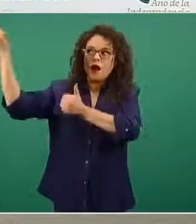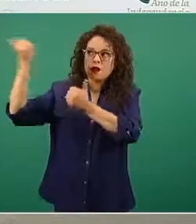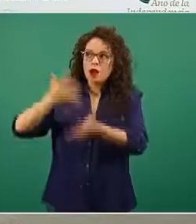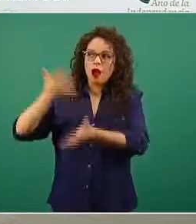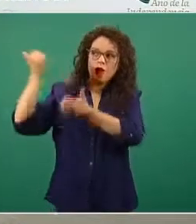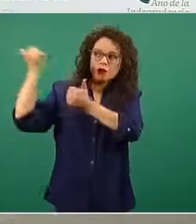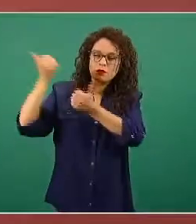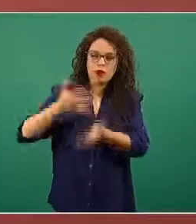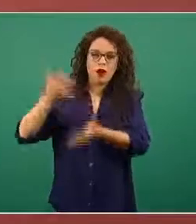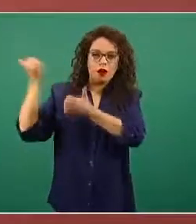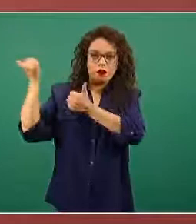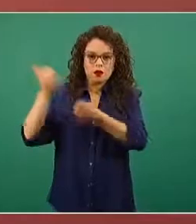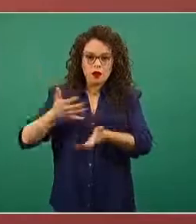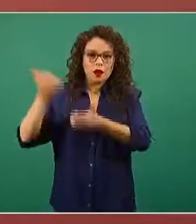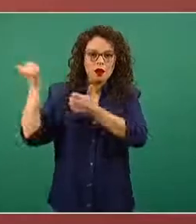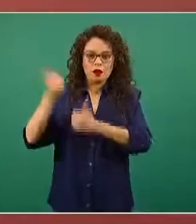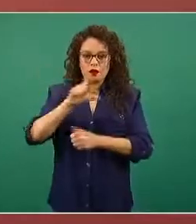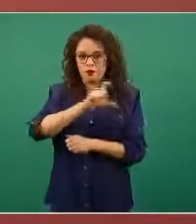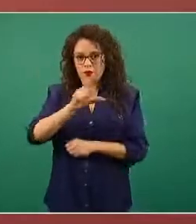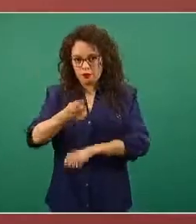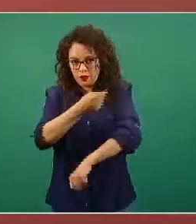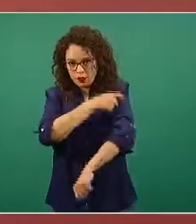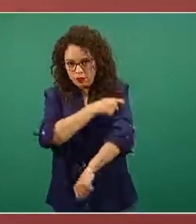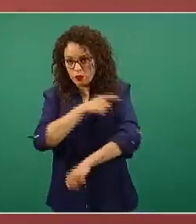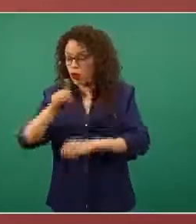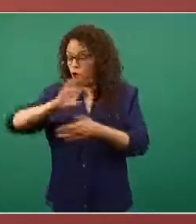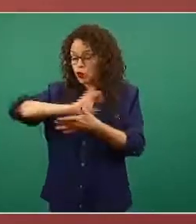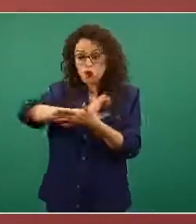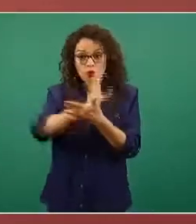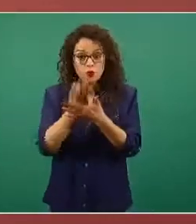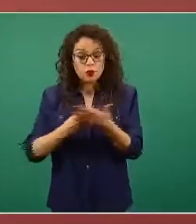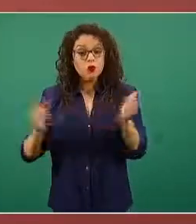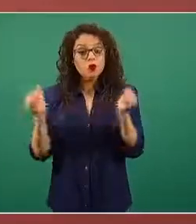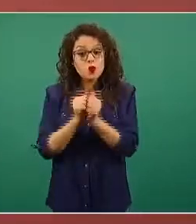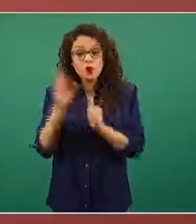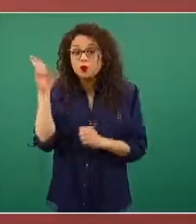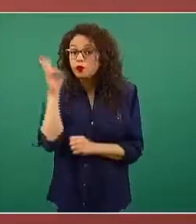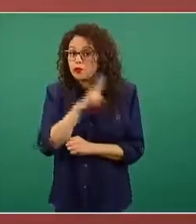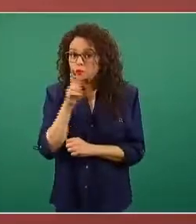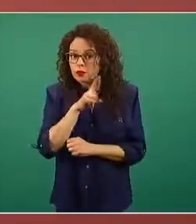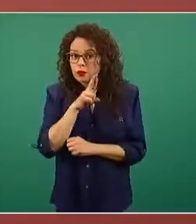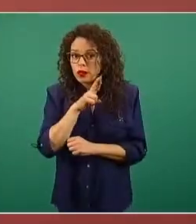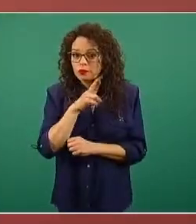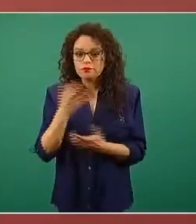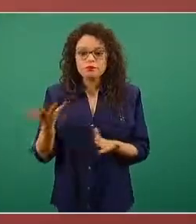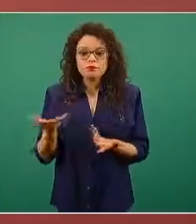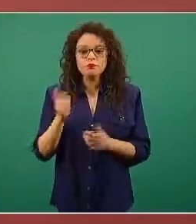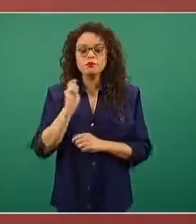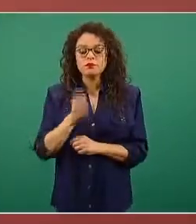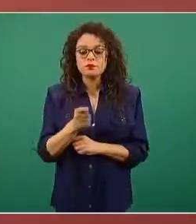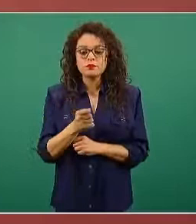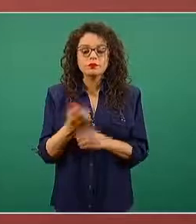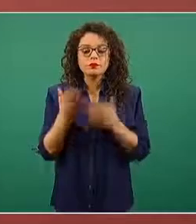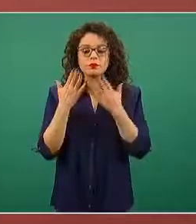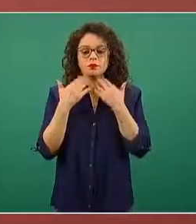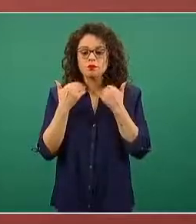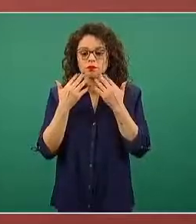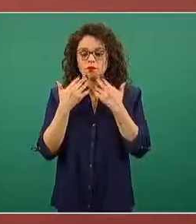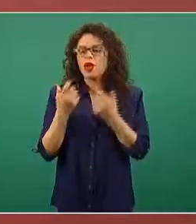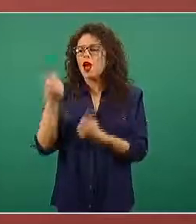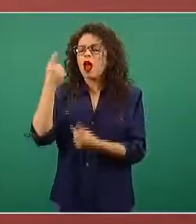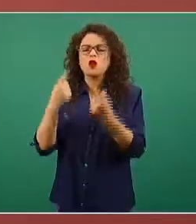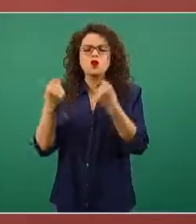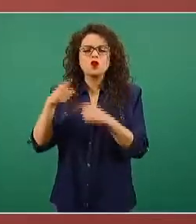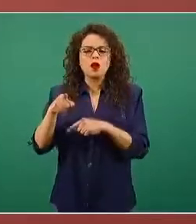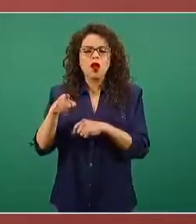cargamentos. El modelo de contrato con Rusia no incluye el envío. Esto algunas compañías, como